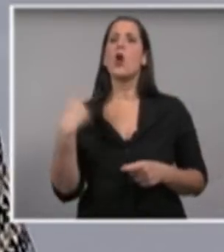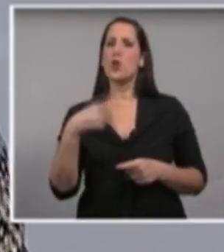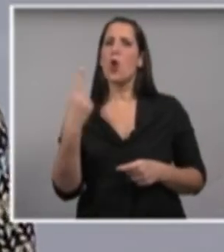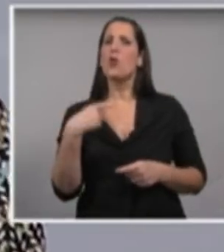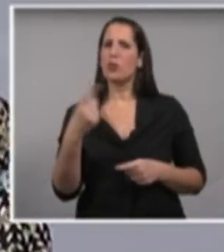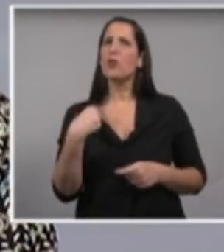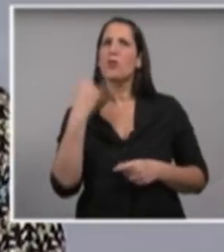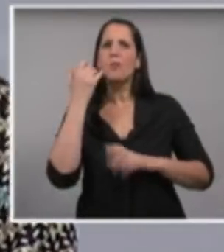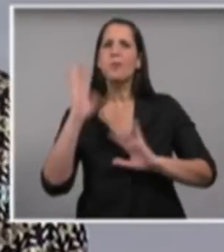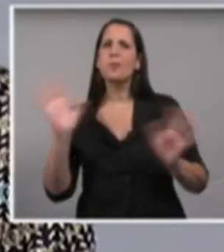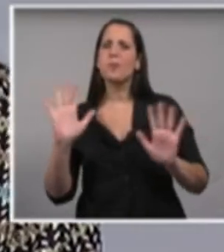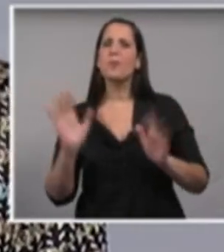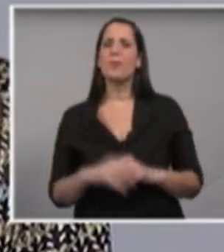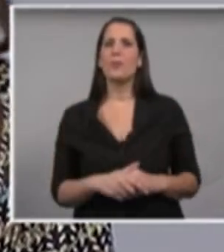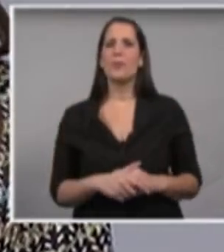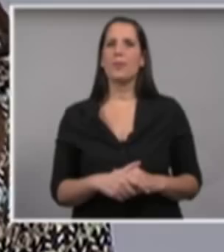hecho.